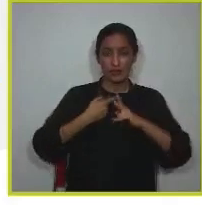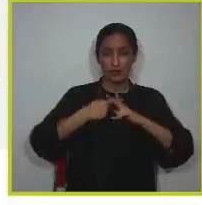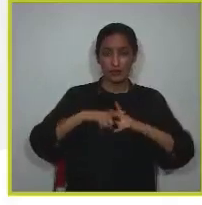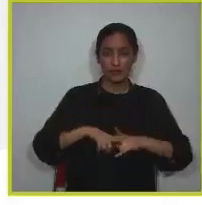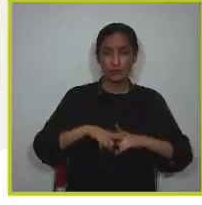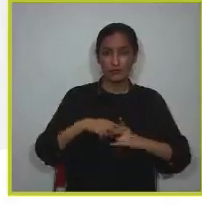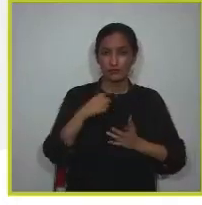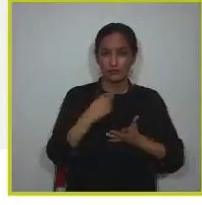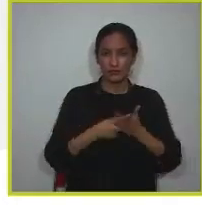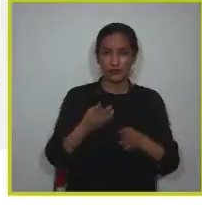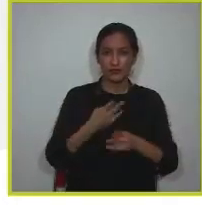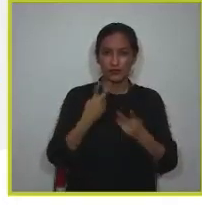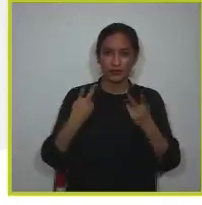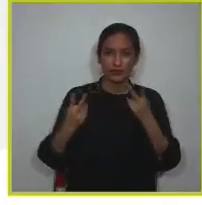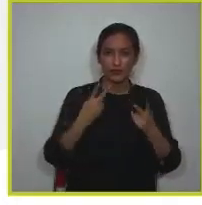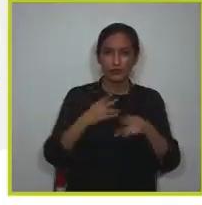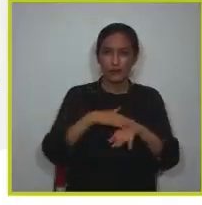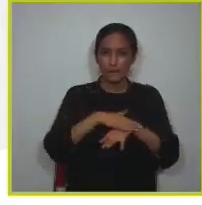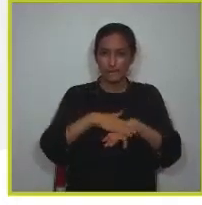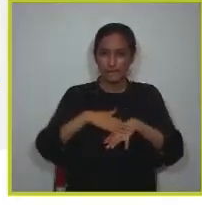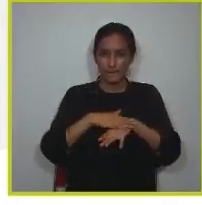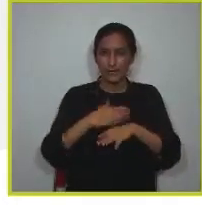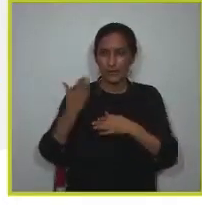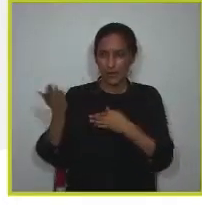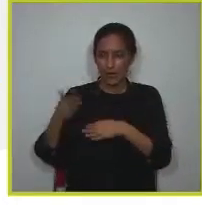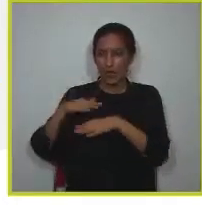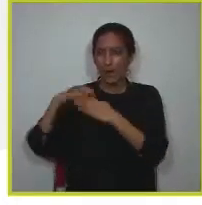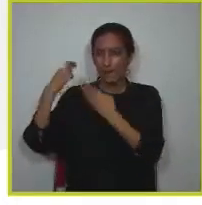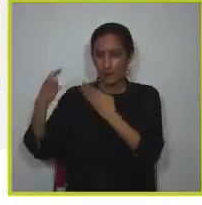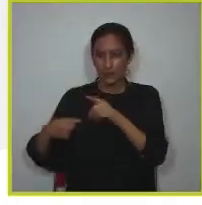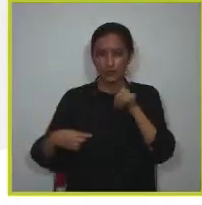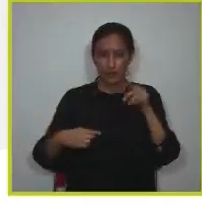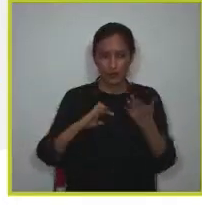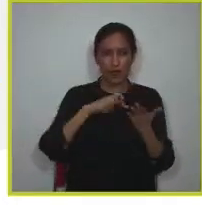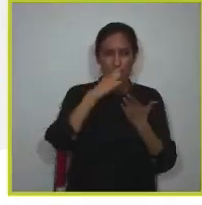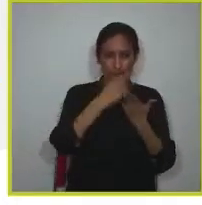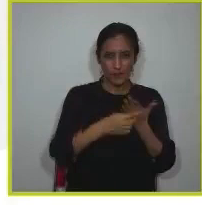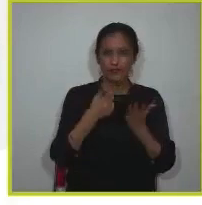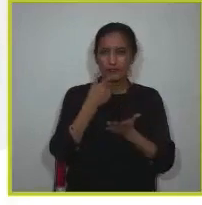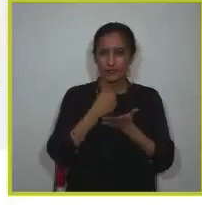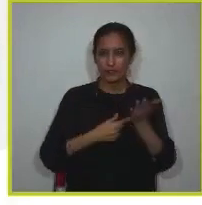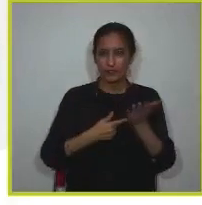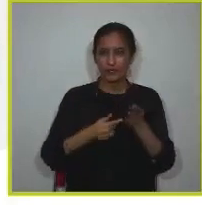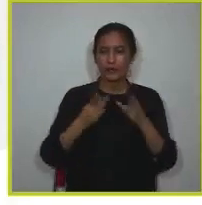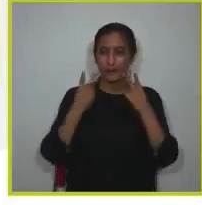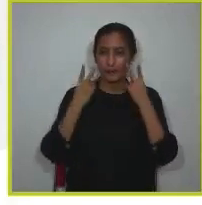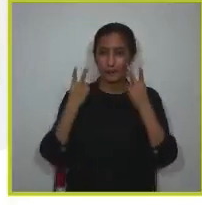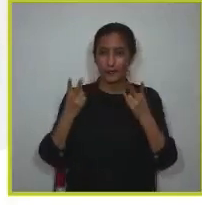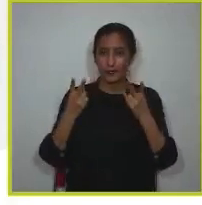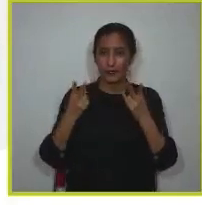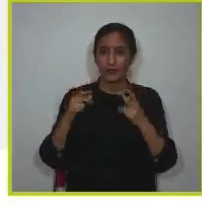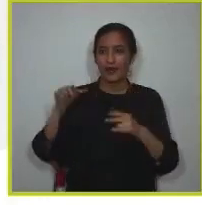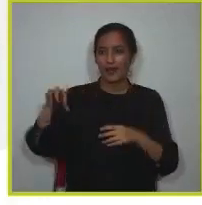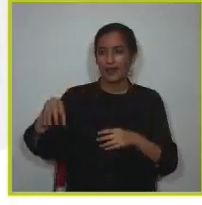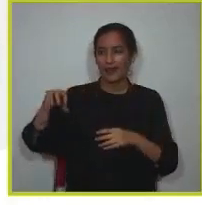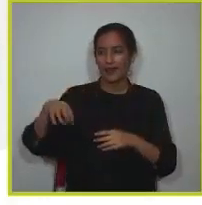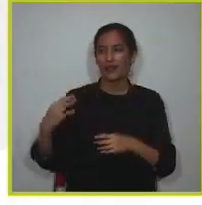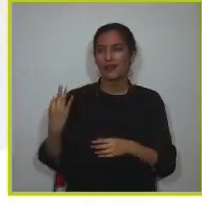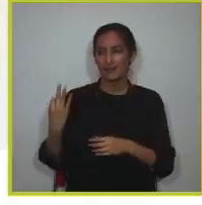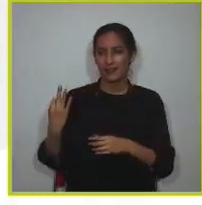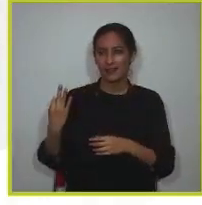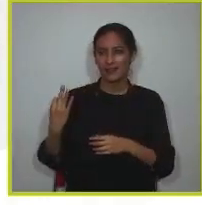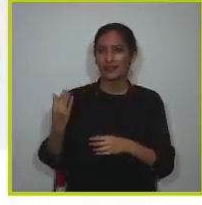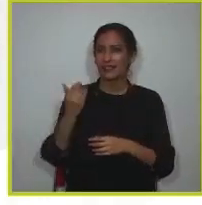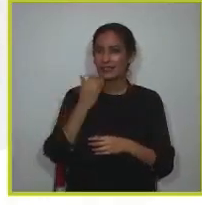y la perspectiva metodológica de ambos proyectos es la de la presencia de un tercero Imparcial en